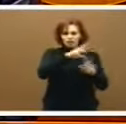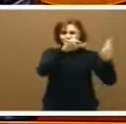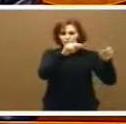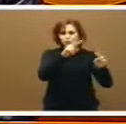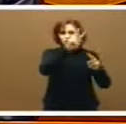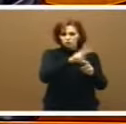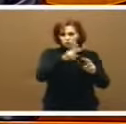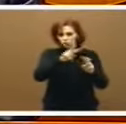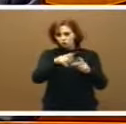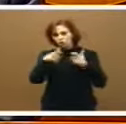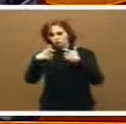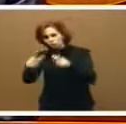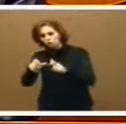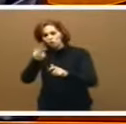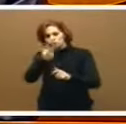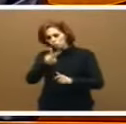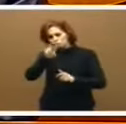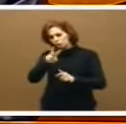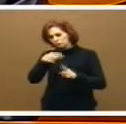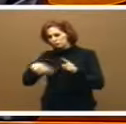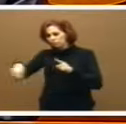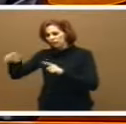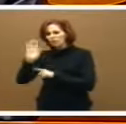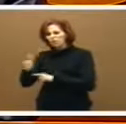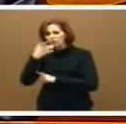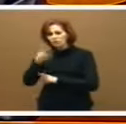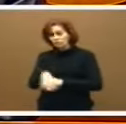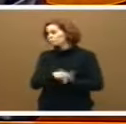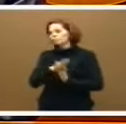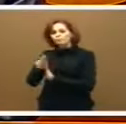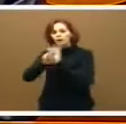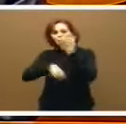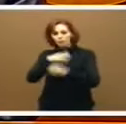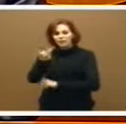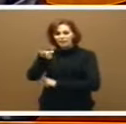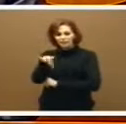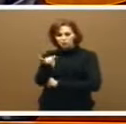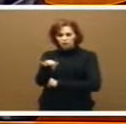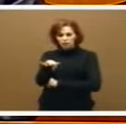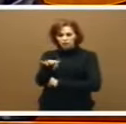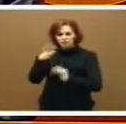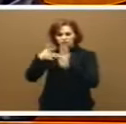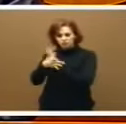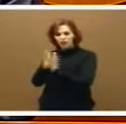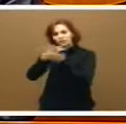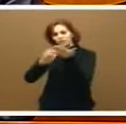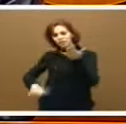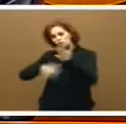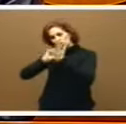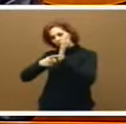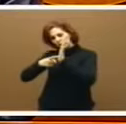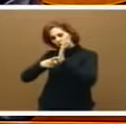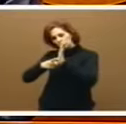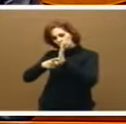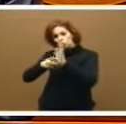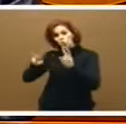segundo. En el segundo caso, el objeto de la enmienda número 14 se constreñía a la adición al texto legislativo de un